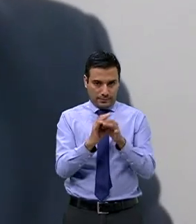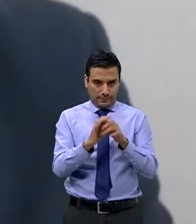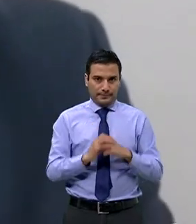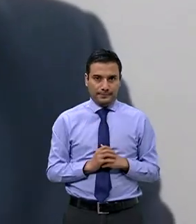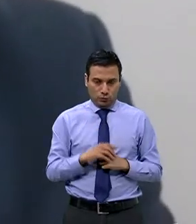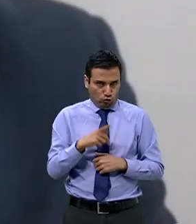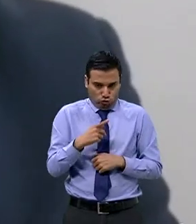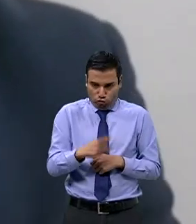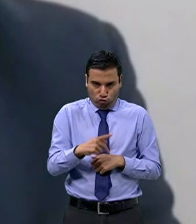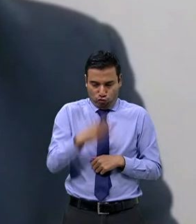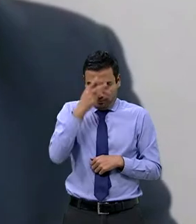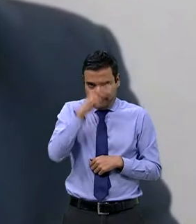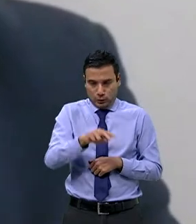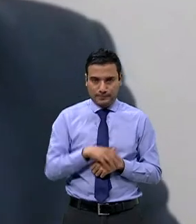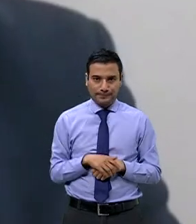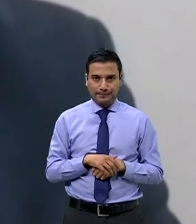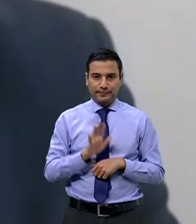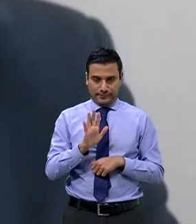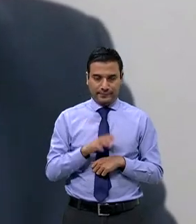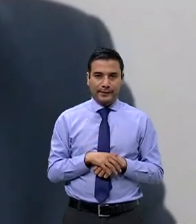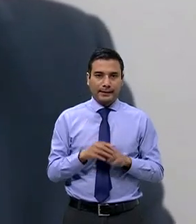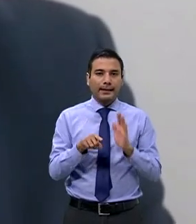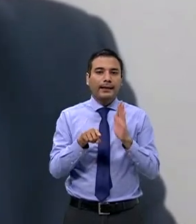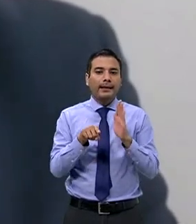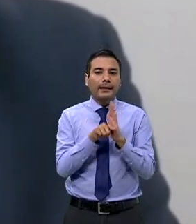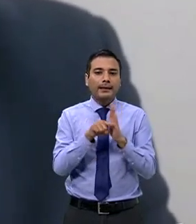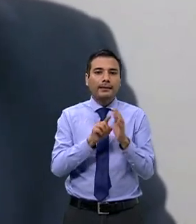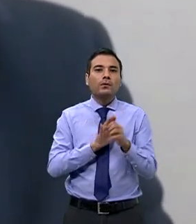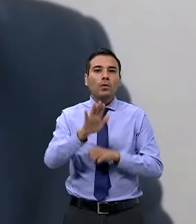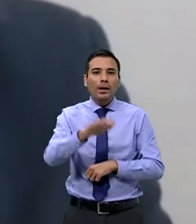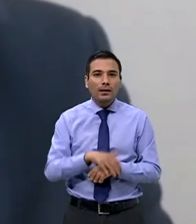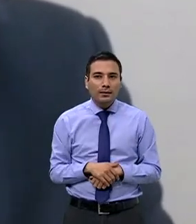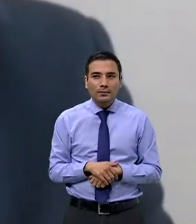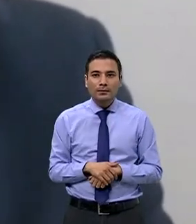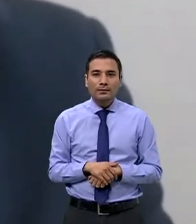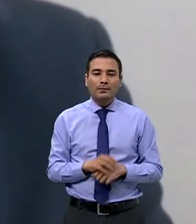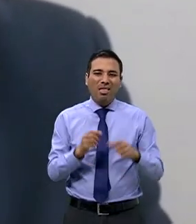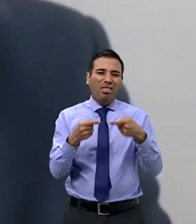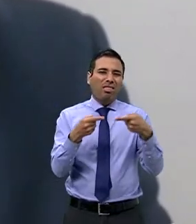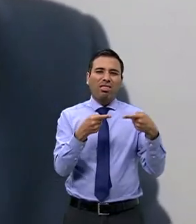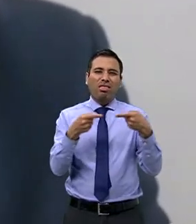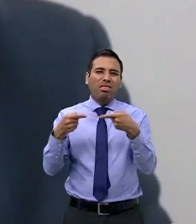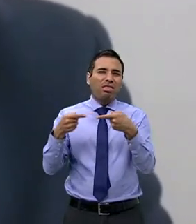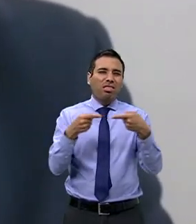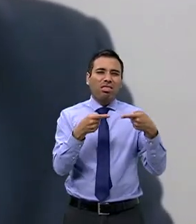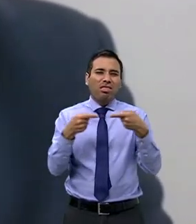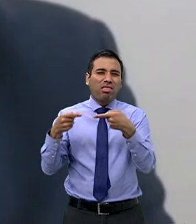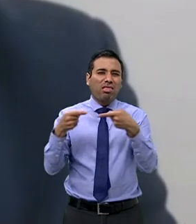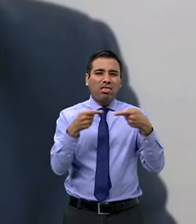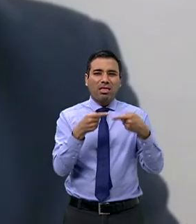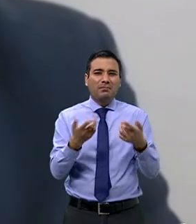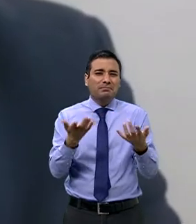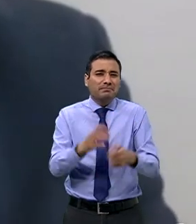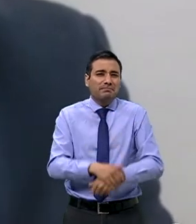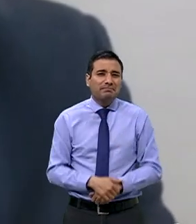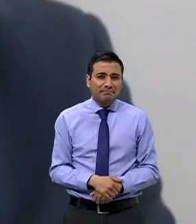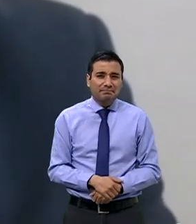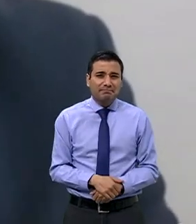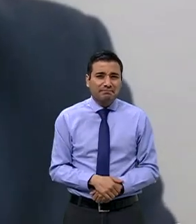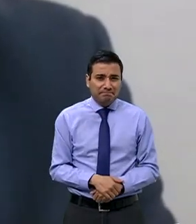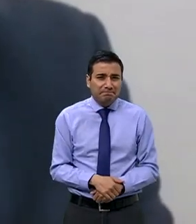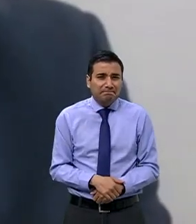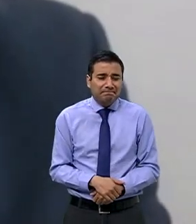país lo malo pues el clima adverso en el que se llevó a cabo este ejercicio